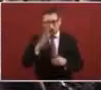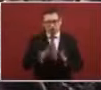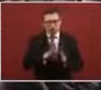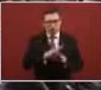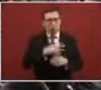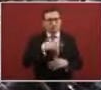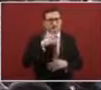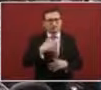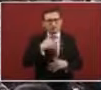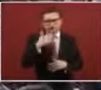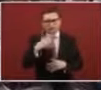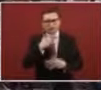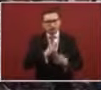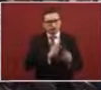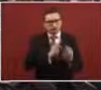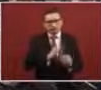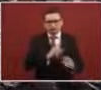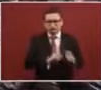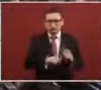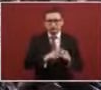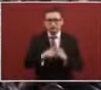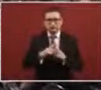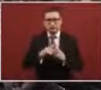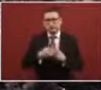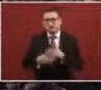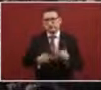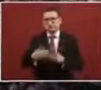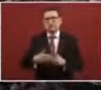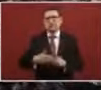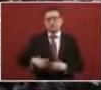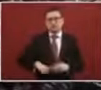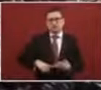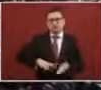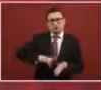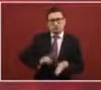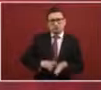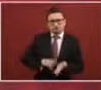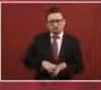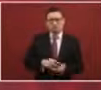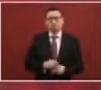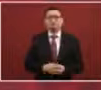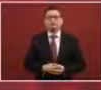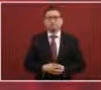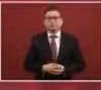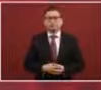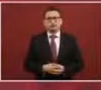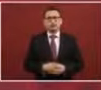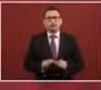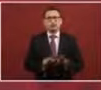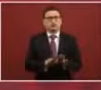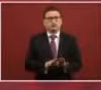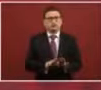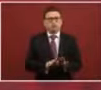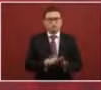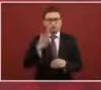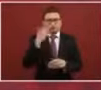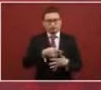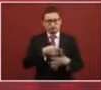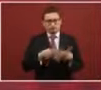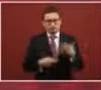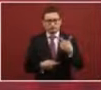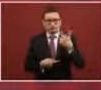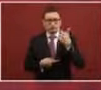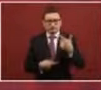corrupción y generar valor para el Estado. Ello mediante 7 ejes